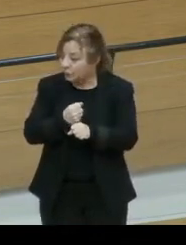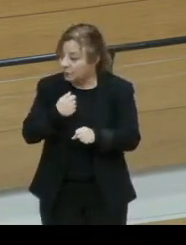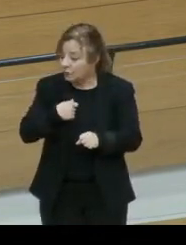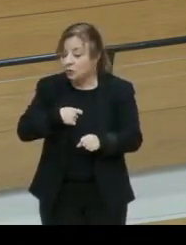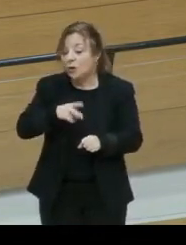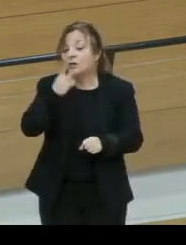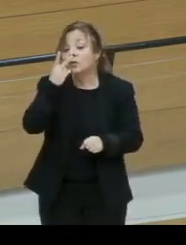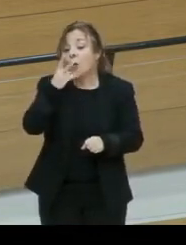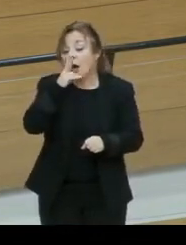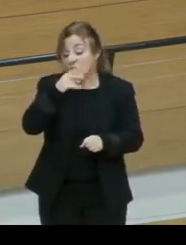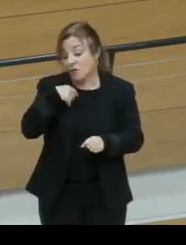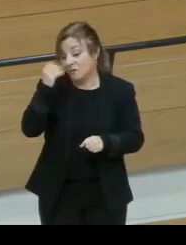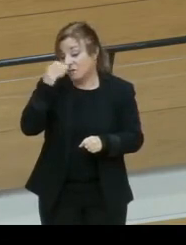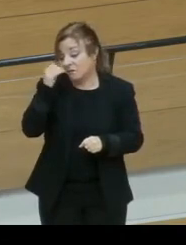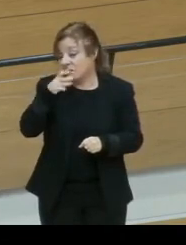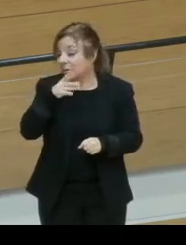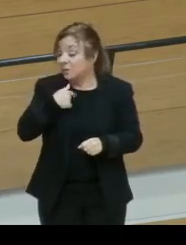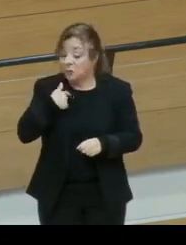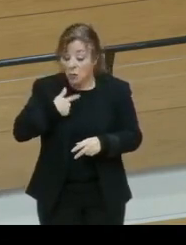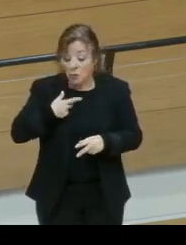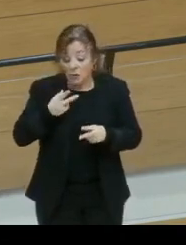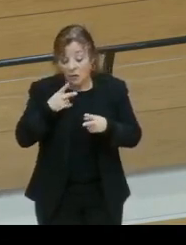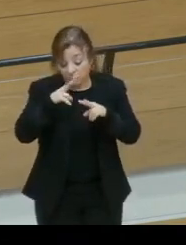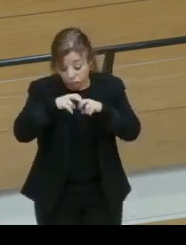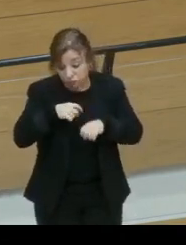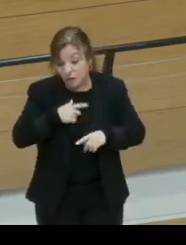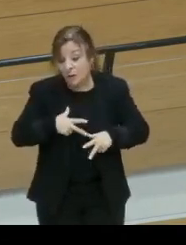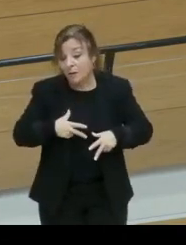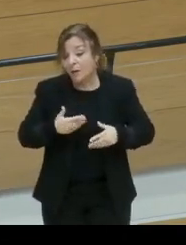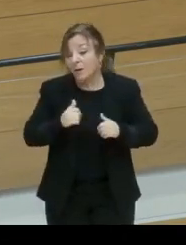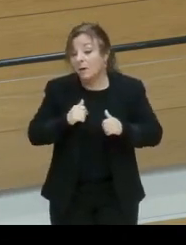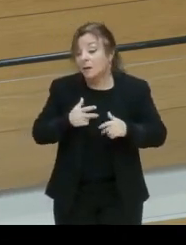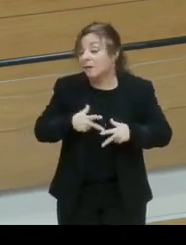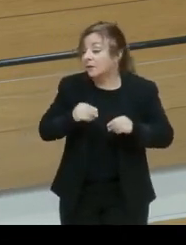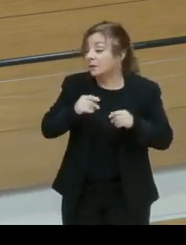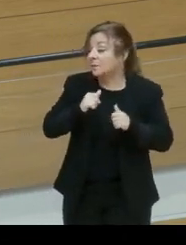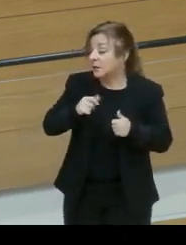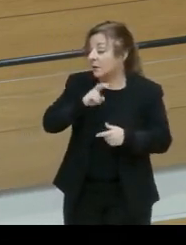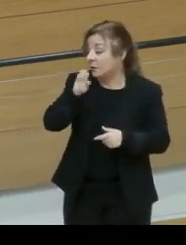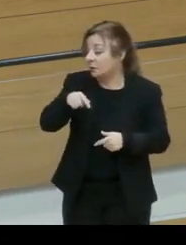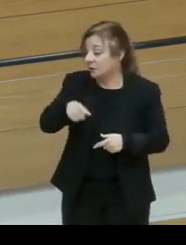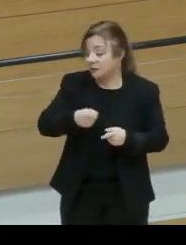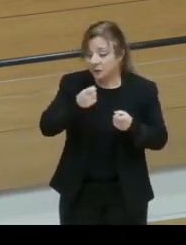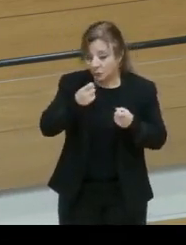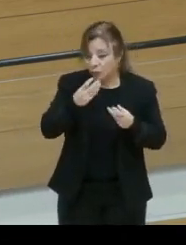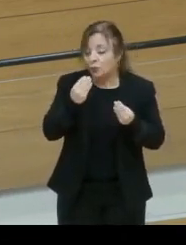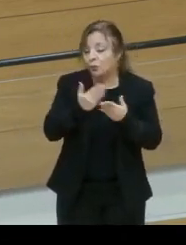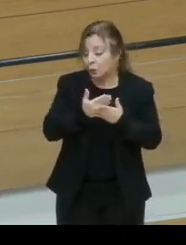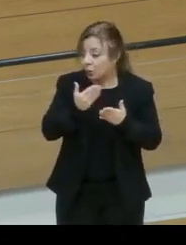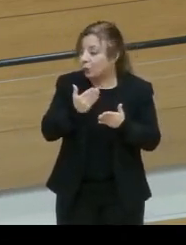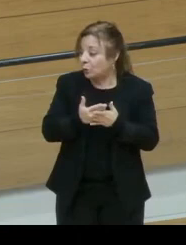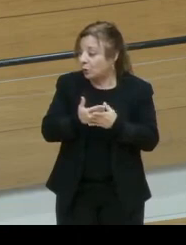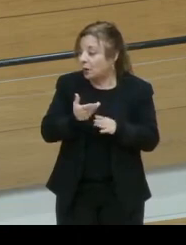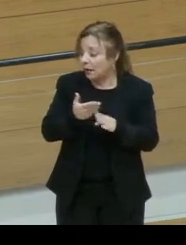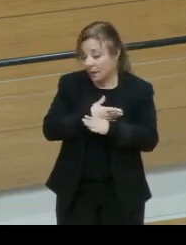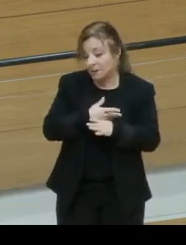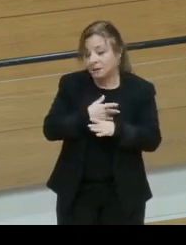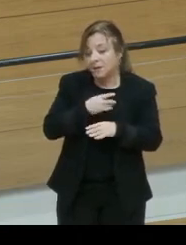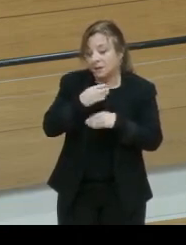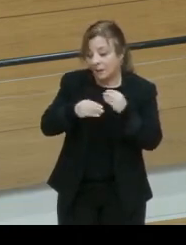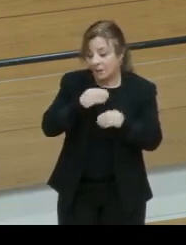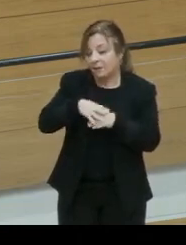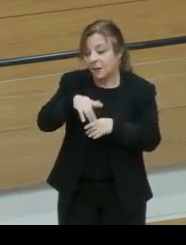tesis y a lo mejor cuando yo acabe mi tesis comienza otra. Y esto necesita mucho estudio antes de aplicarse a un